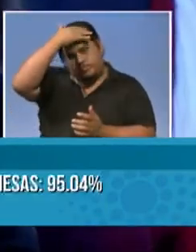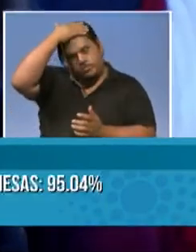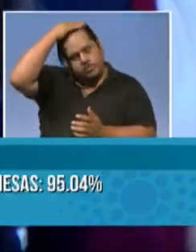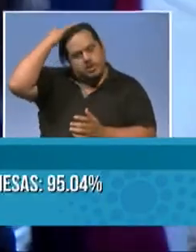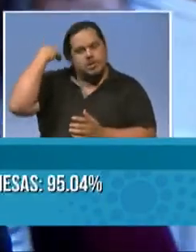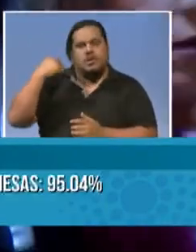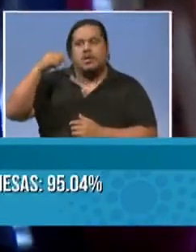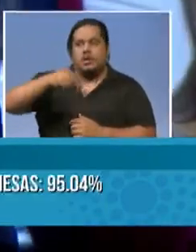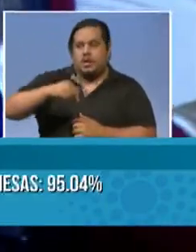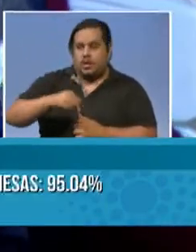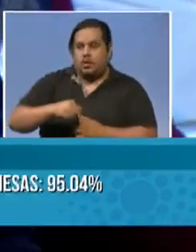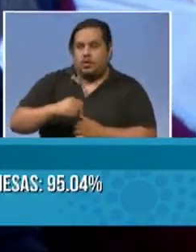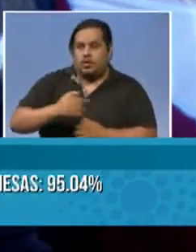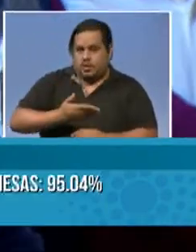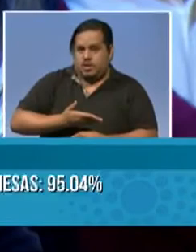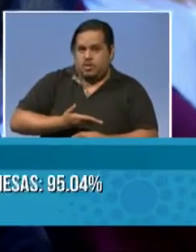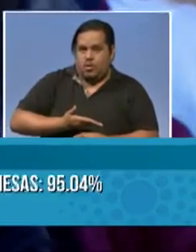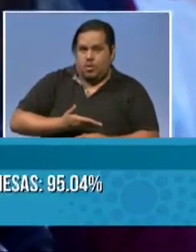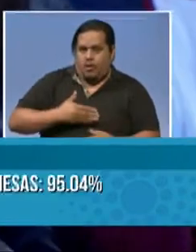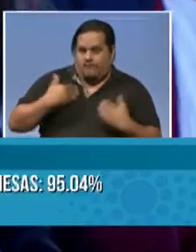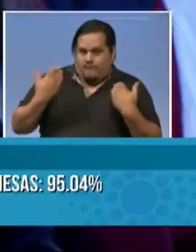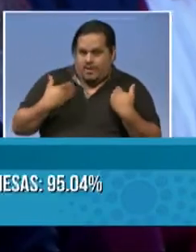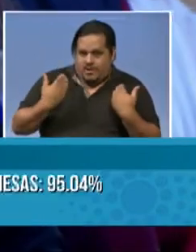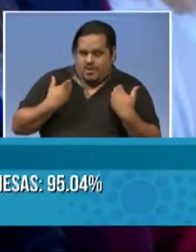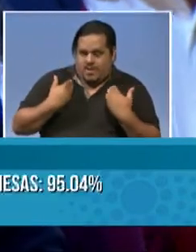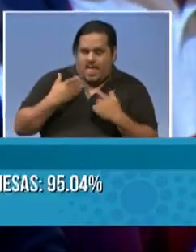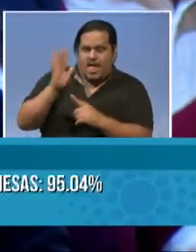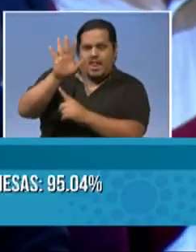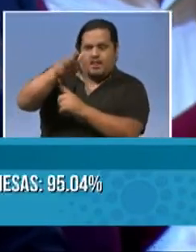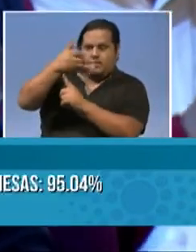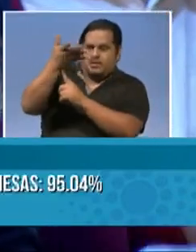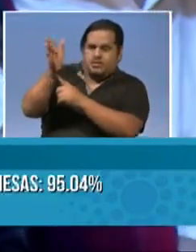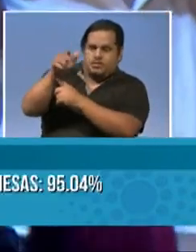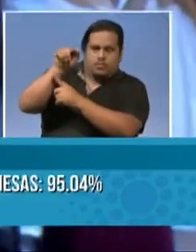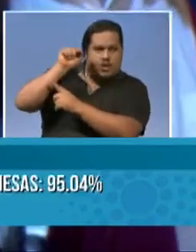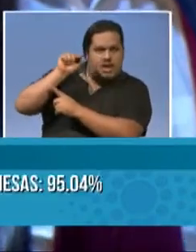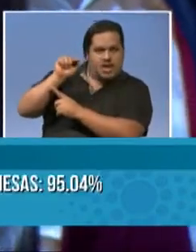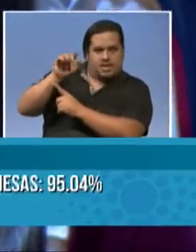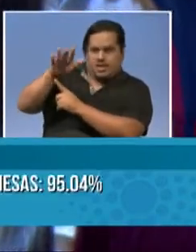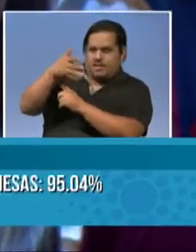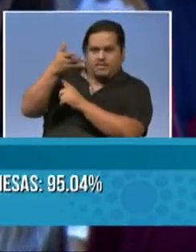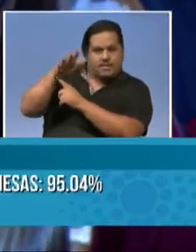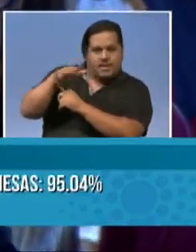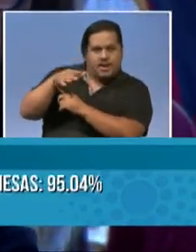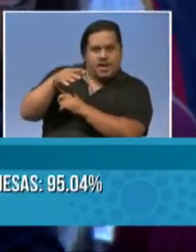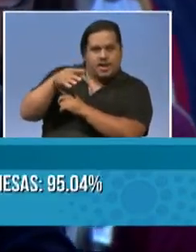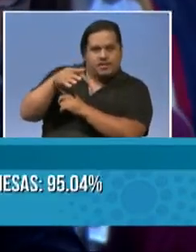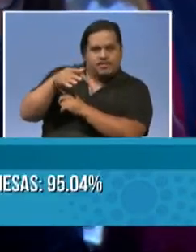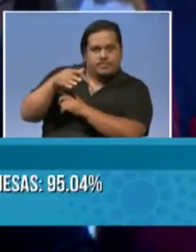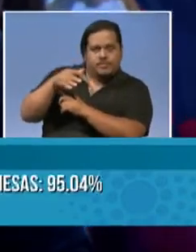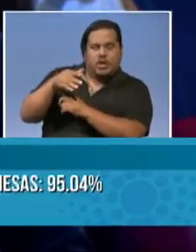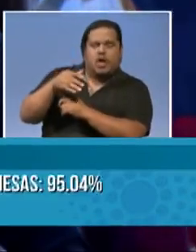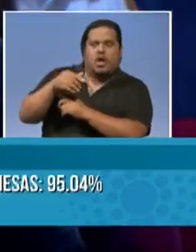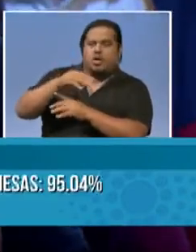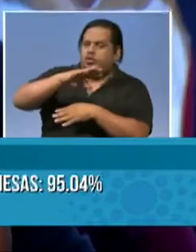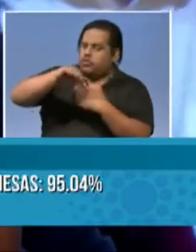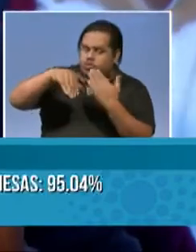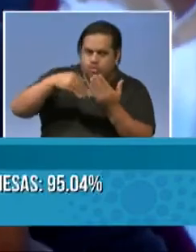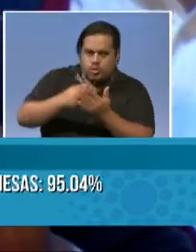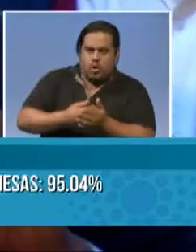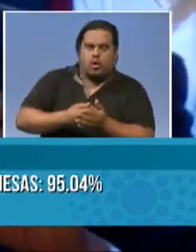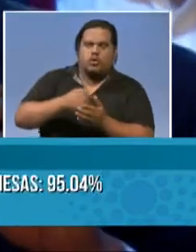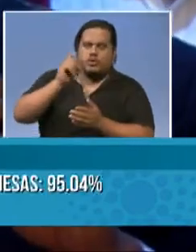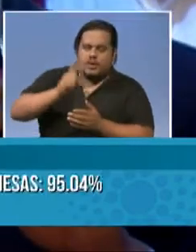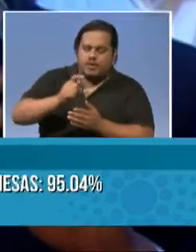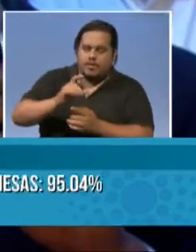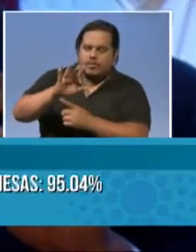con orgullo levantamos una bandera, la bandera que hoy debemos levantar todas y todos con